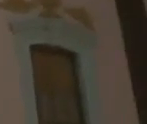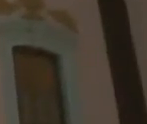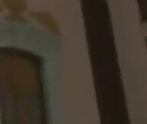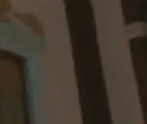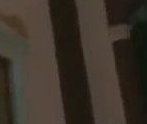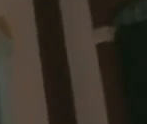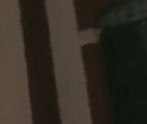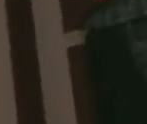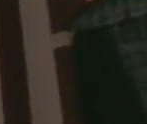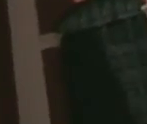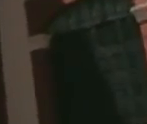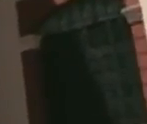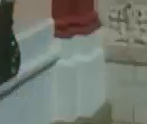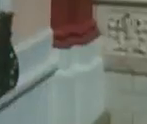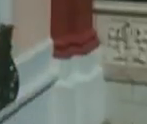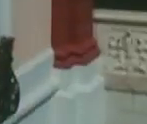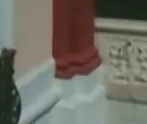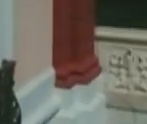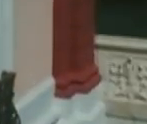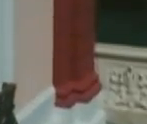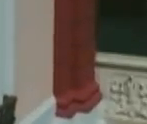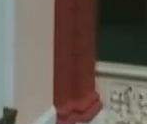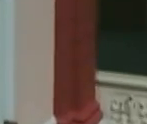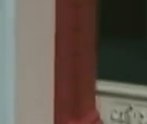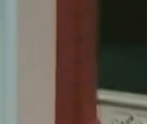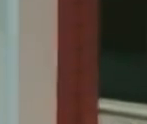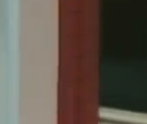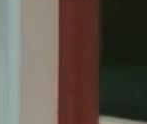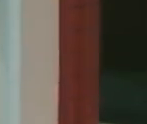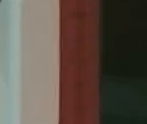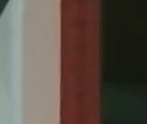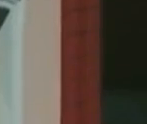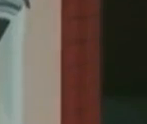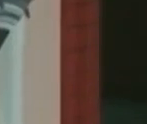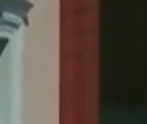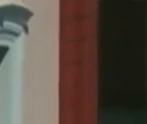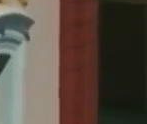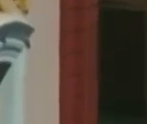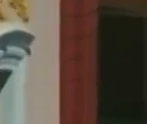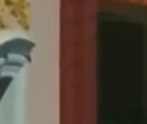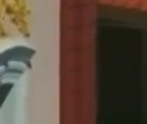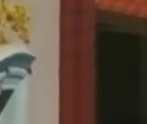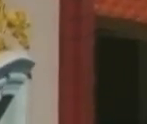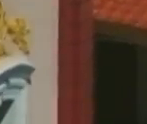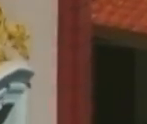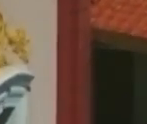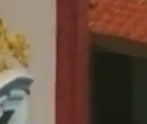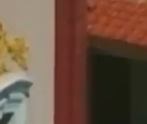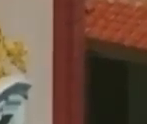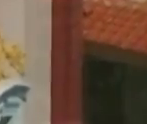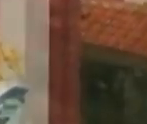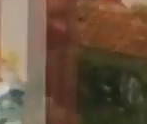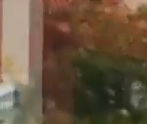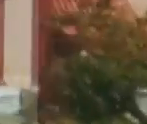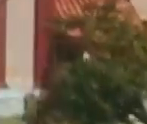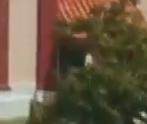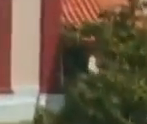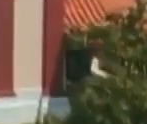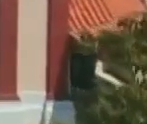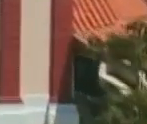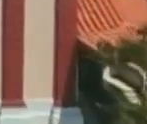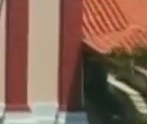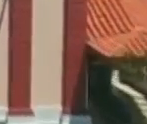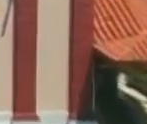Transmitimos desde el Palacio de Miraflores a propósito de una importante videoconferencia y rueda de prensa con